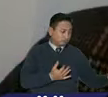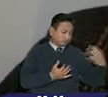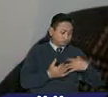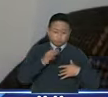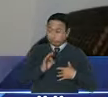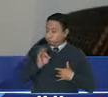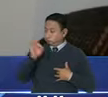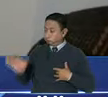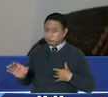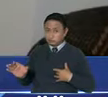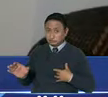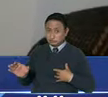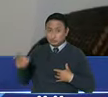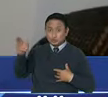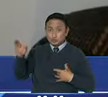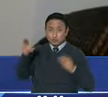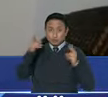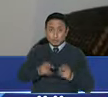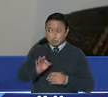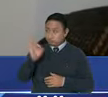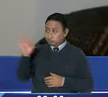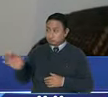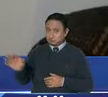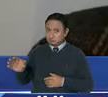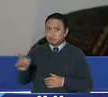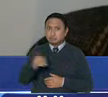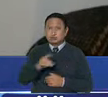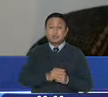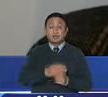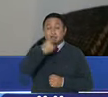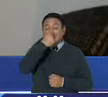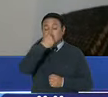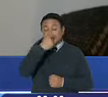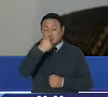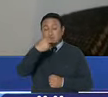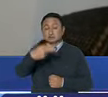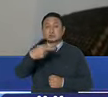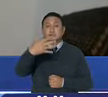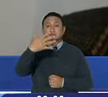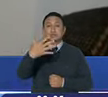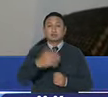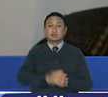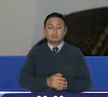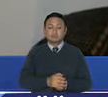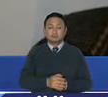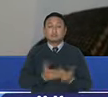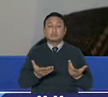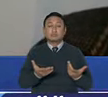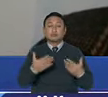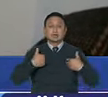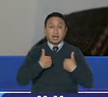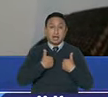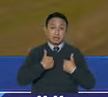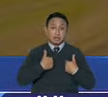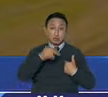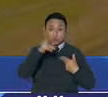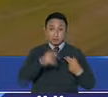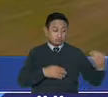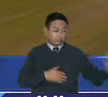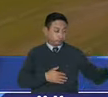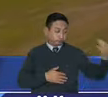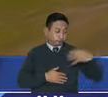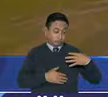la transmisión de humano a humano de la gripe H5, que es la que se ha detectado. La transmisión es de las aves al humano. Pese a